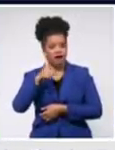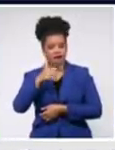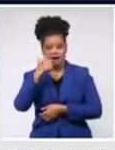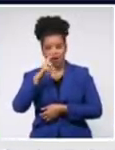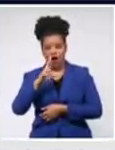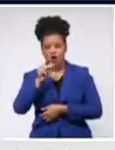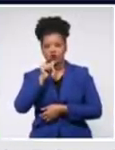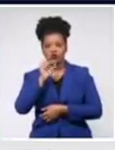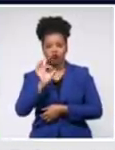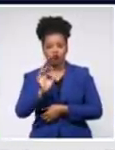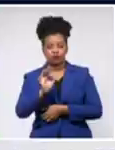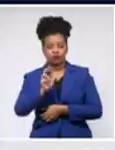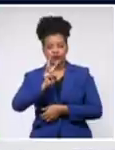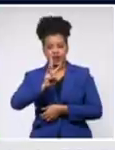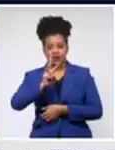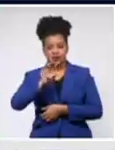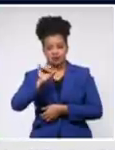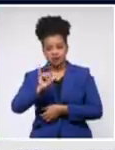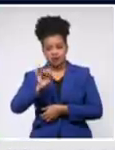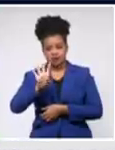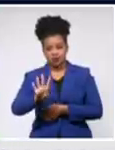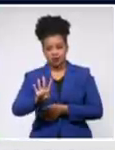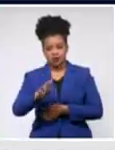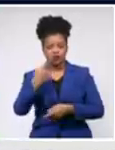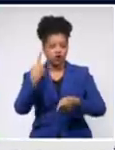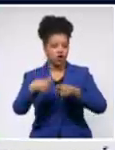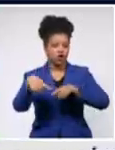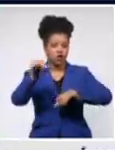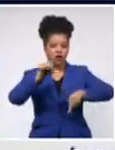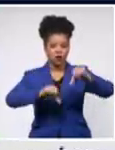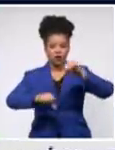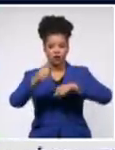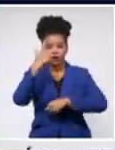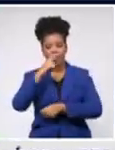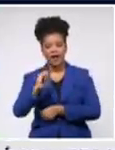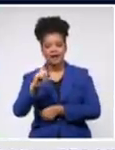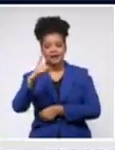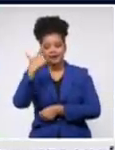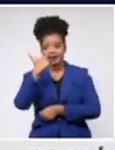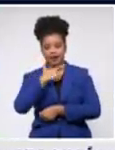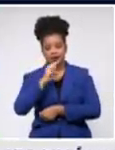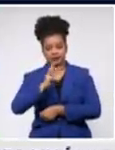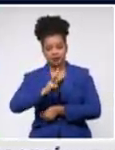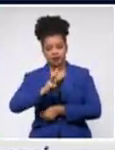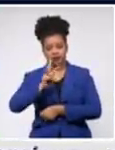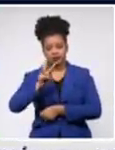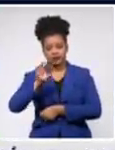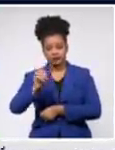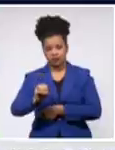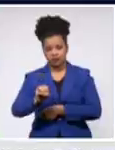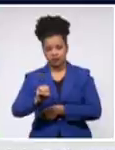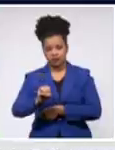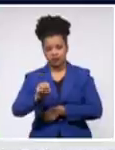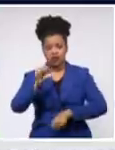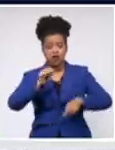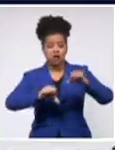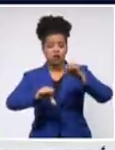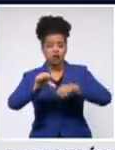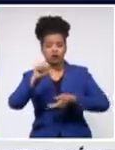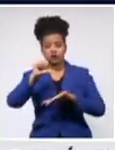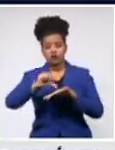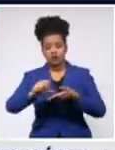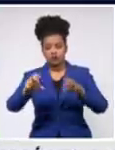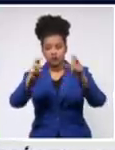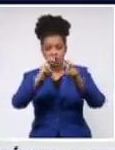364, los laboratorios AICA 330, los laboratorios del Centro de Investigaciones de